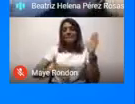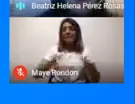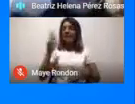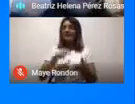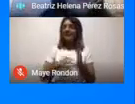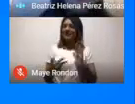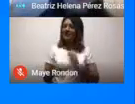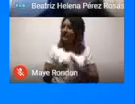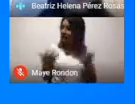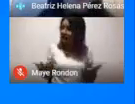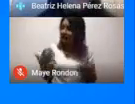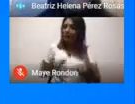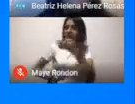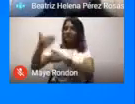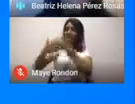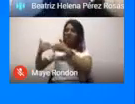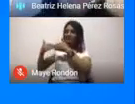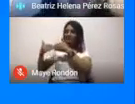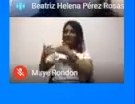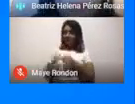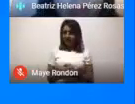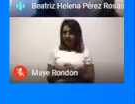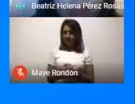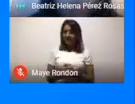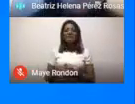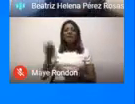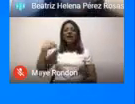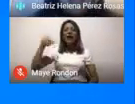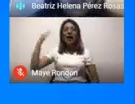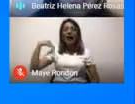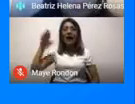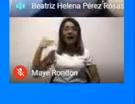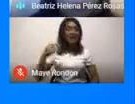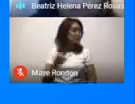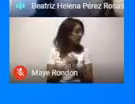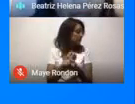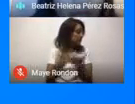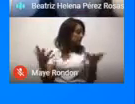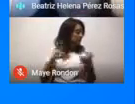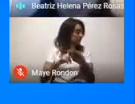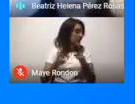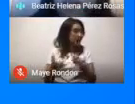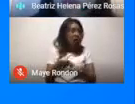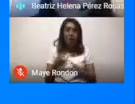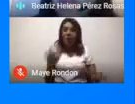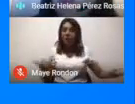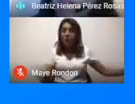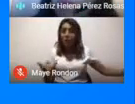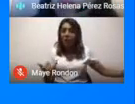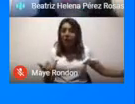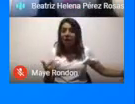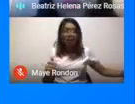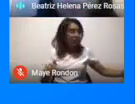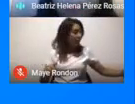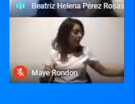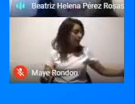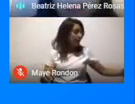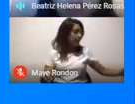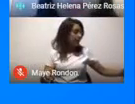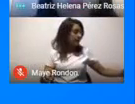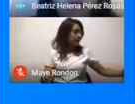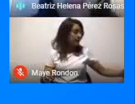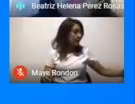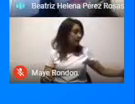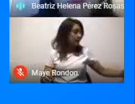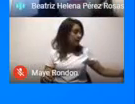que retrocedimos, que si antes teníamos un montón de llegadas en el mundo, pues esas llegadas se paralizaron porque no hay aeropuertos, no hay